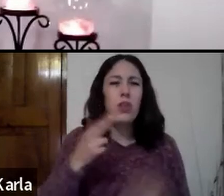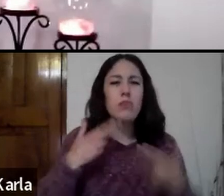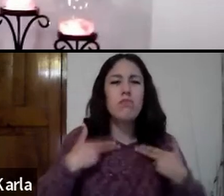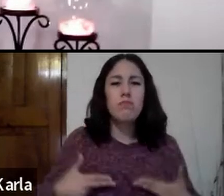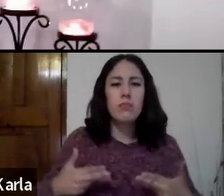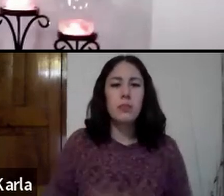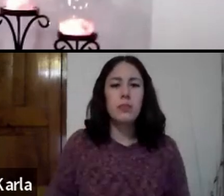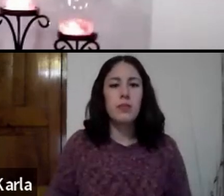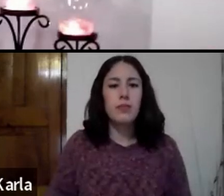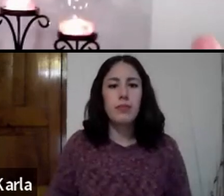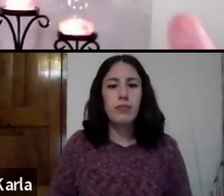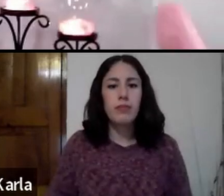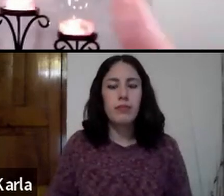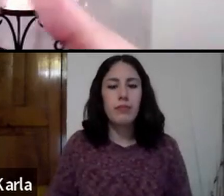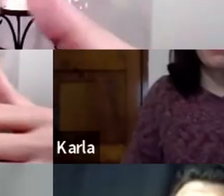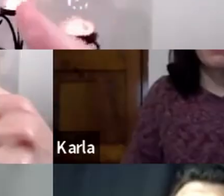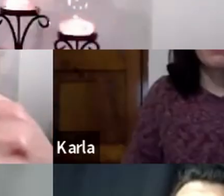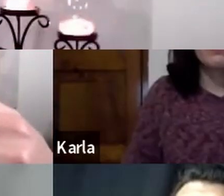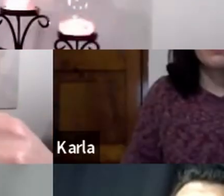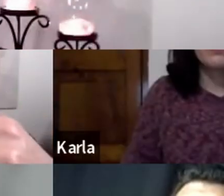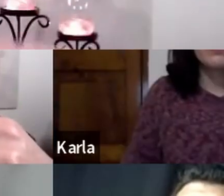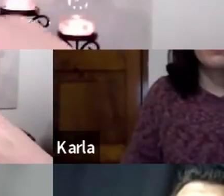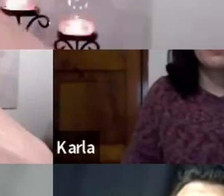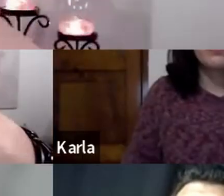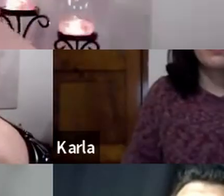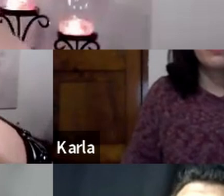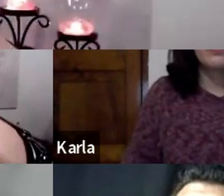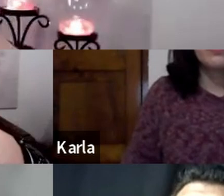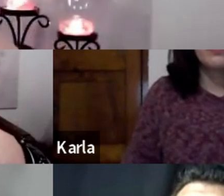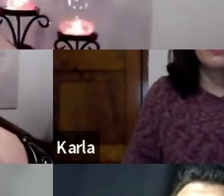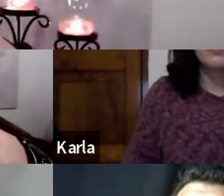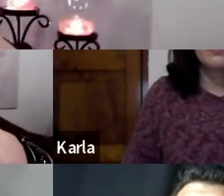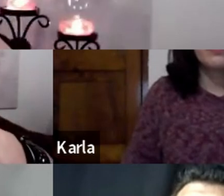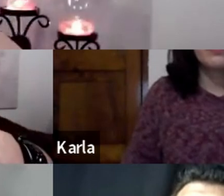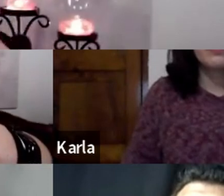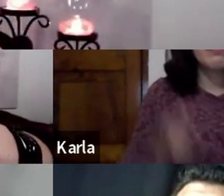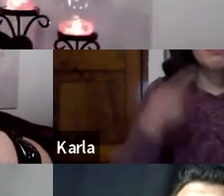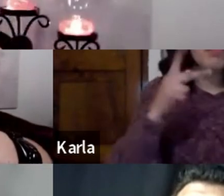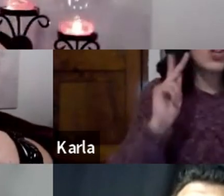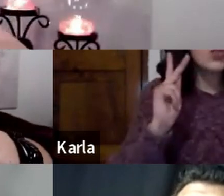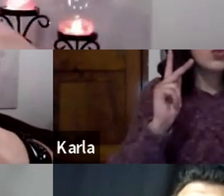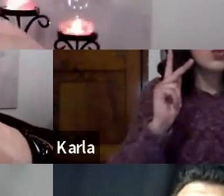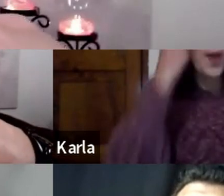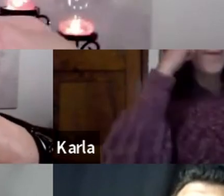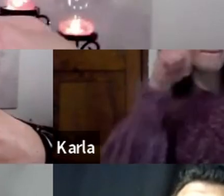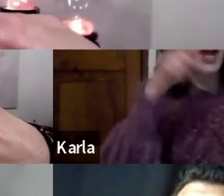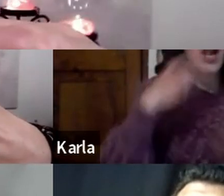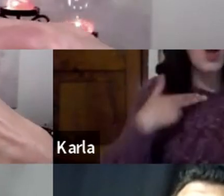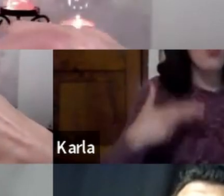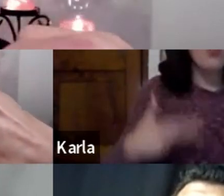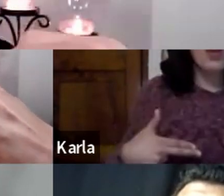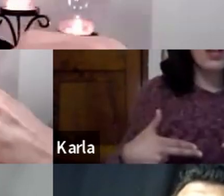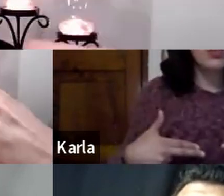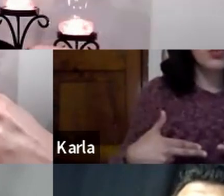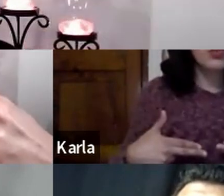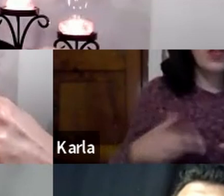lo increíble en ser humano es que entre la acción y la reacción el ser humano puede crear un espacio